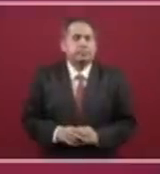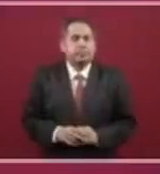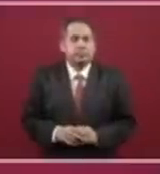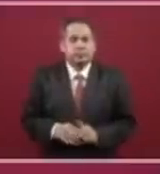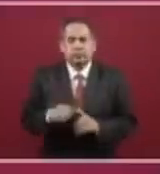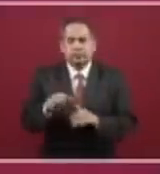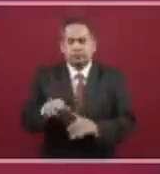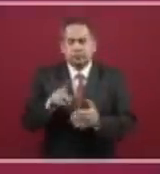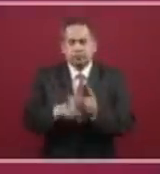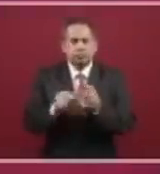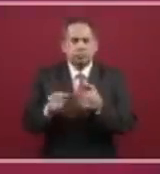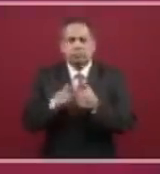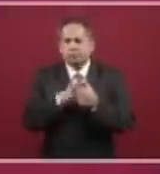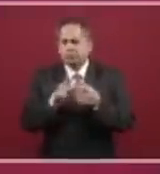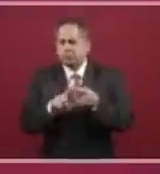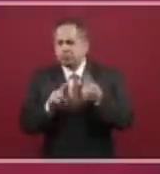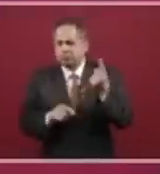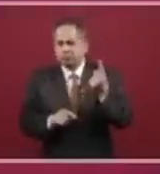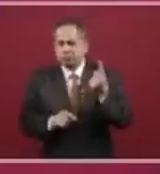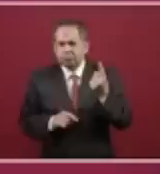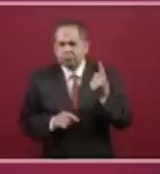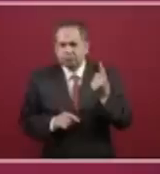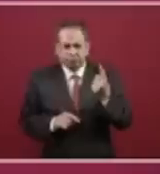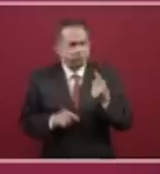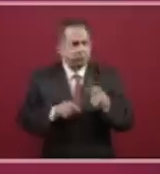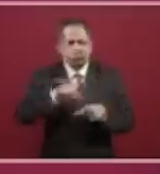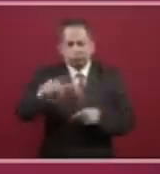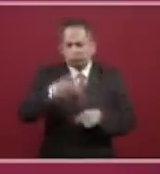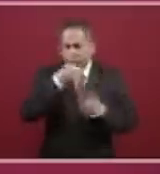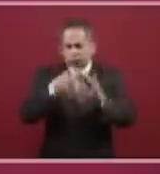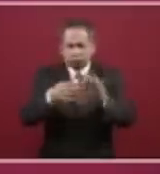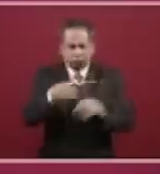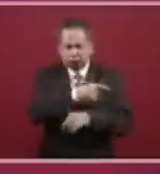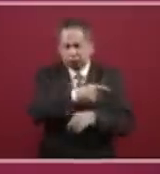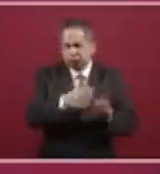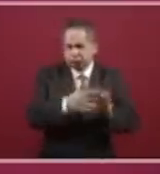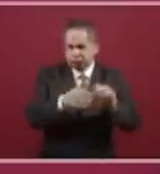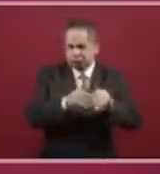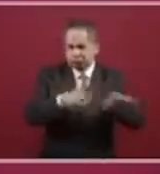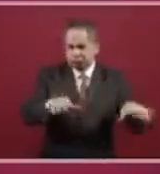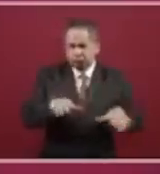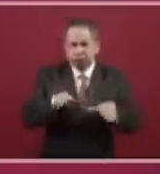acerca de lo primero les van a informar este